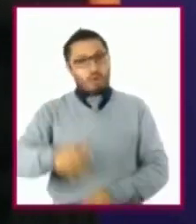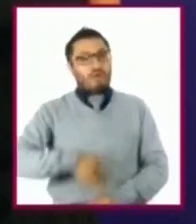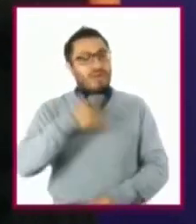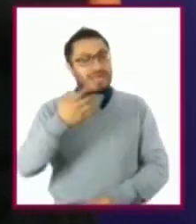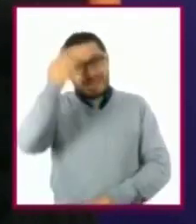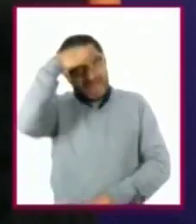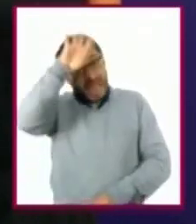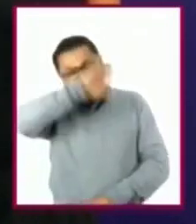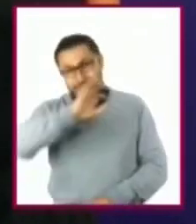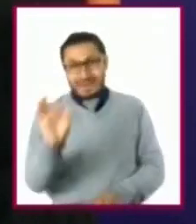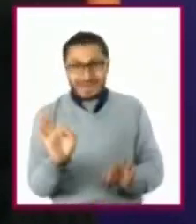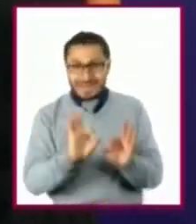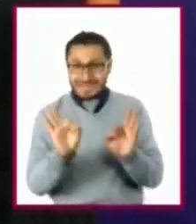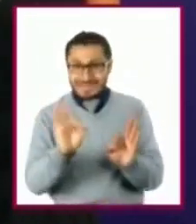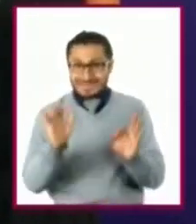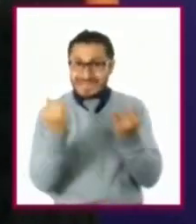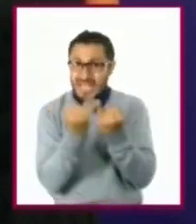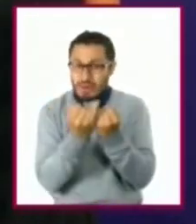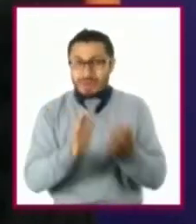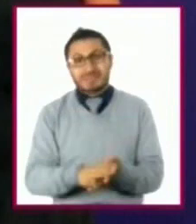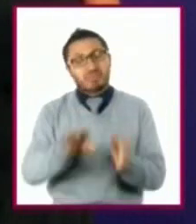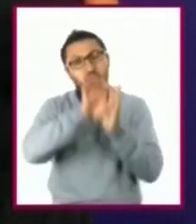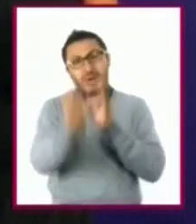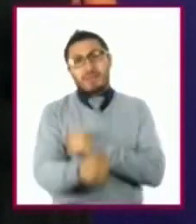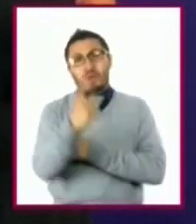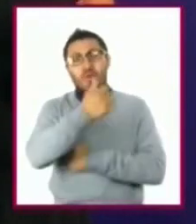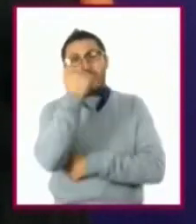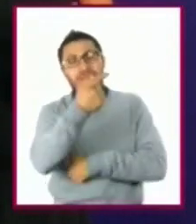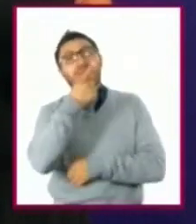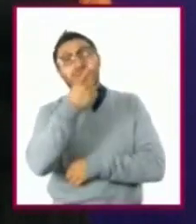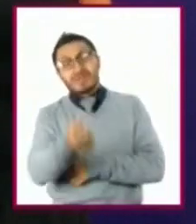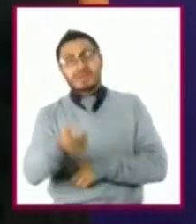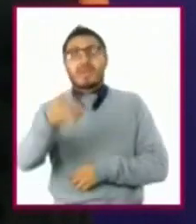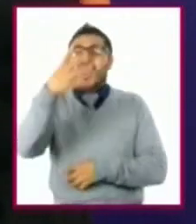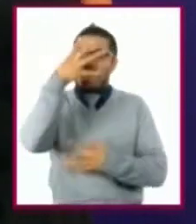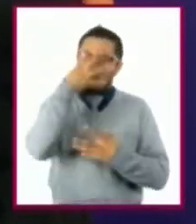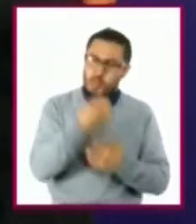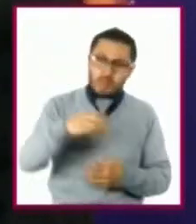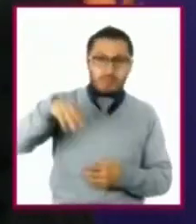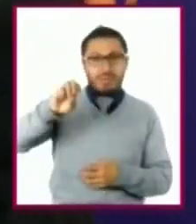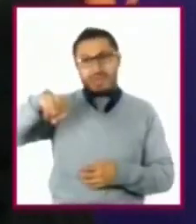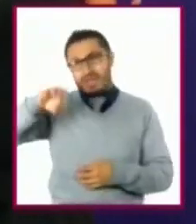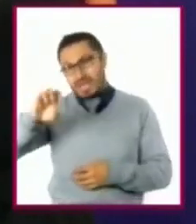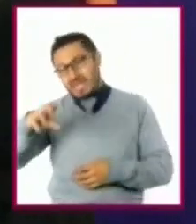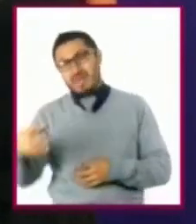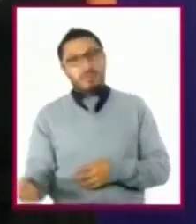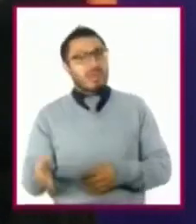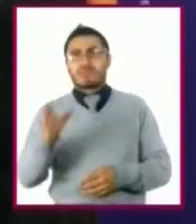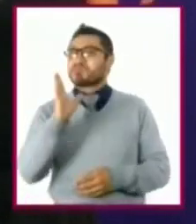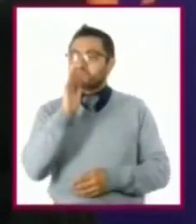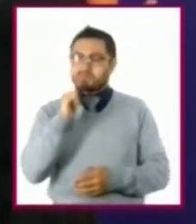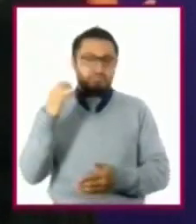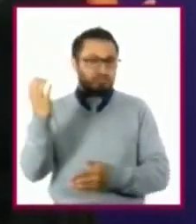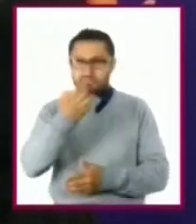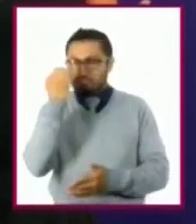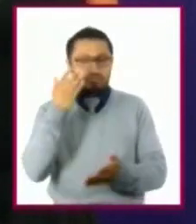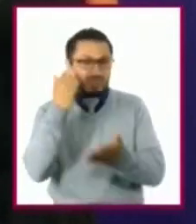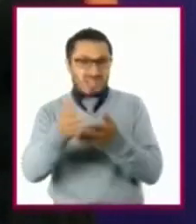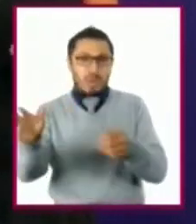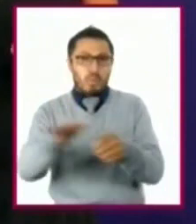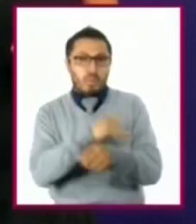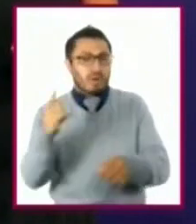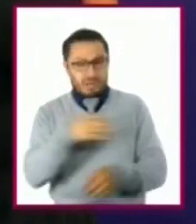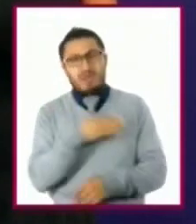Por ejemplo, uno de nuestros alumnos comentó que es muy triste que Meme Pinzón no haya podido ir a la escuela porque era bueno,